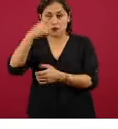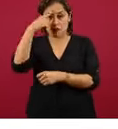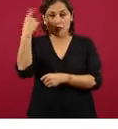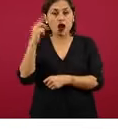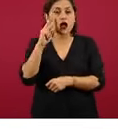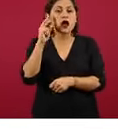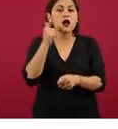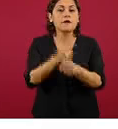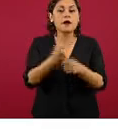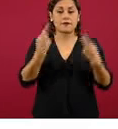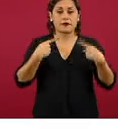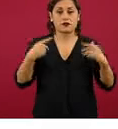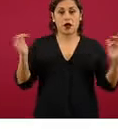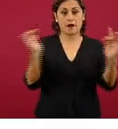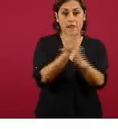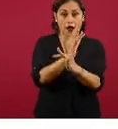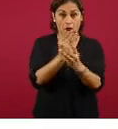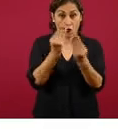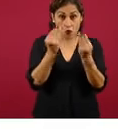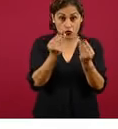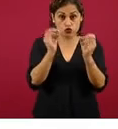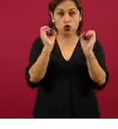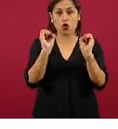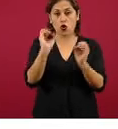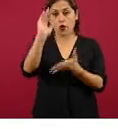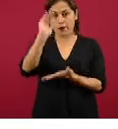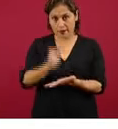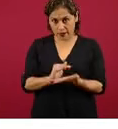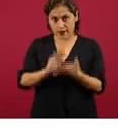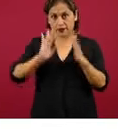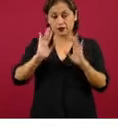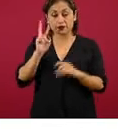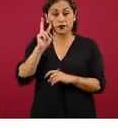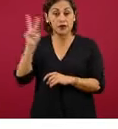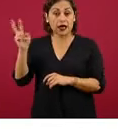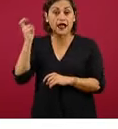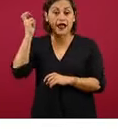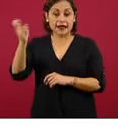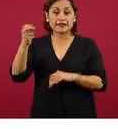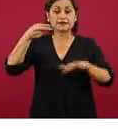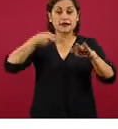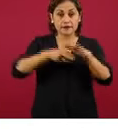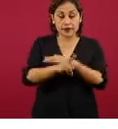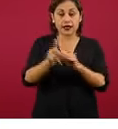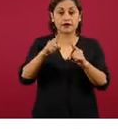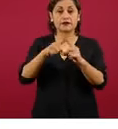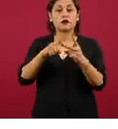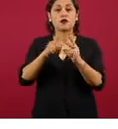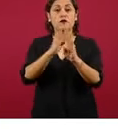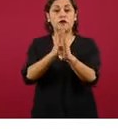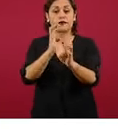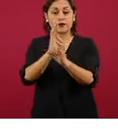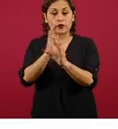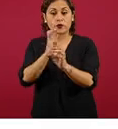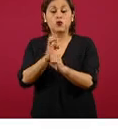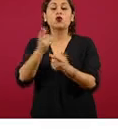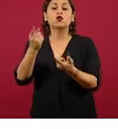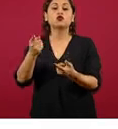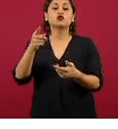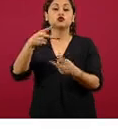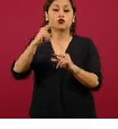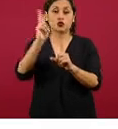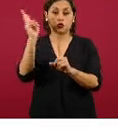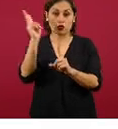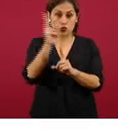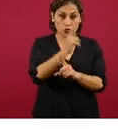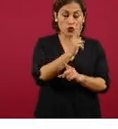de la Ciudad de México, tanto qué tanto se ha disminuido en el metro, en el metrobús, en el tren ligero y en otras